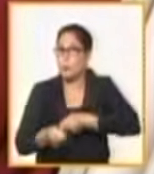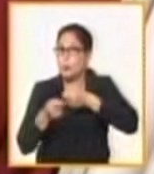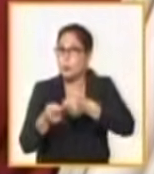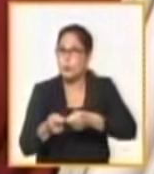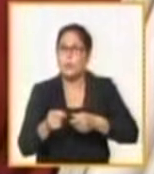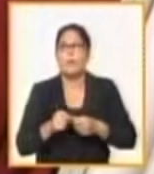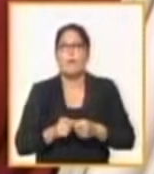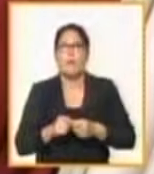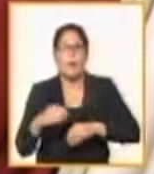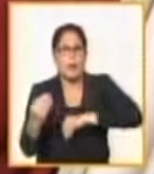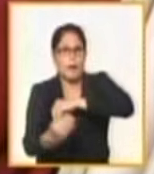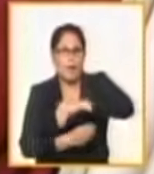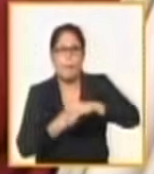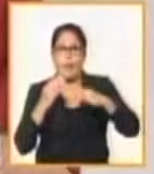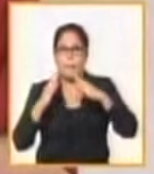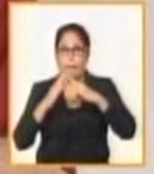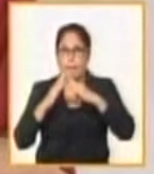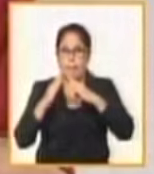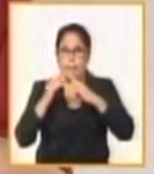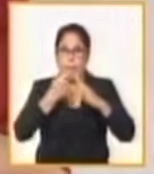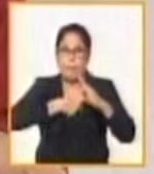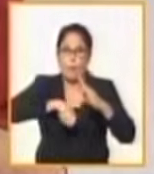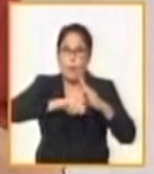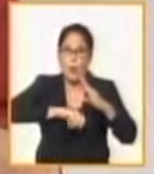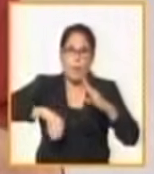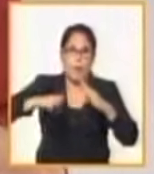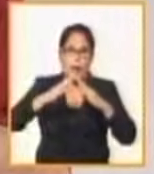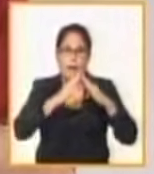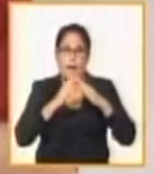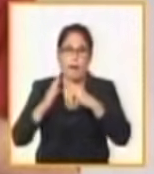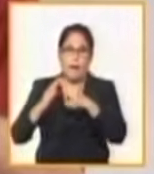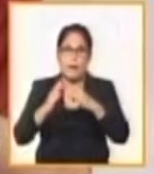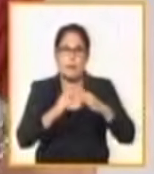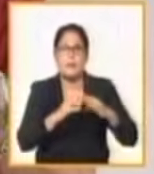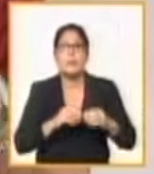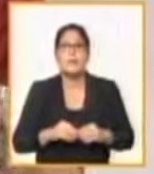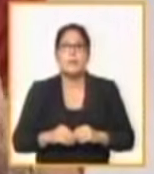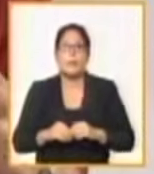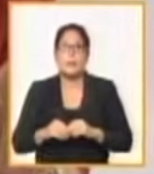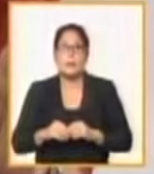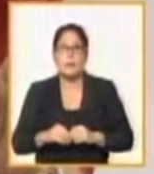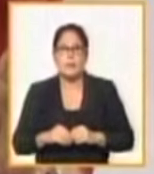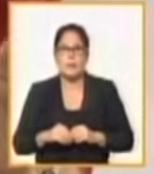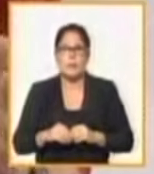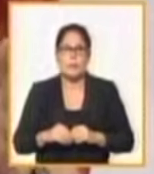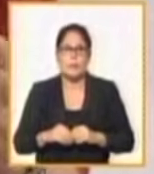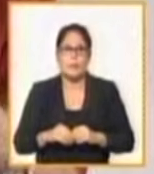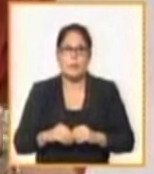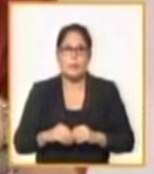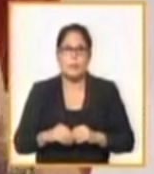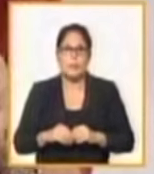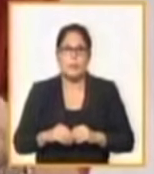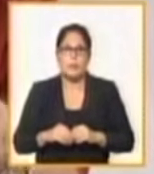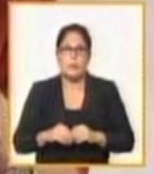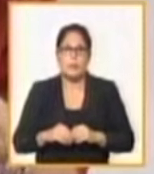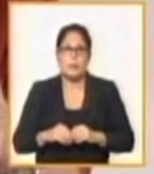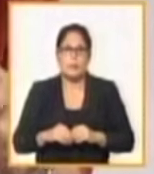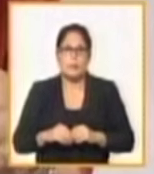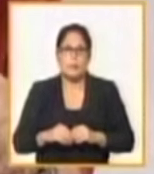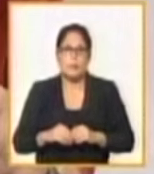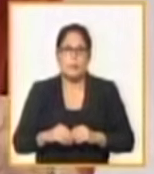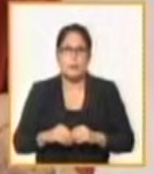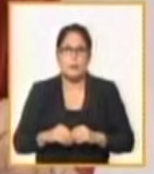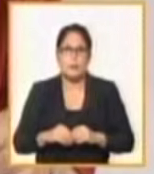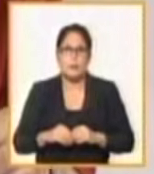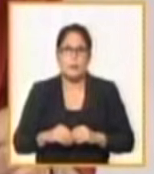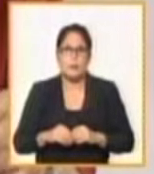reforma urbana, que fue la que motivó la estampida de mucha gente de la clase media que se fueron del país porque habían